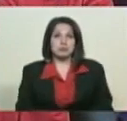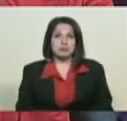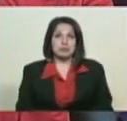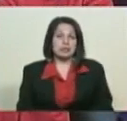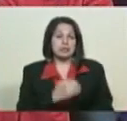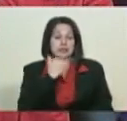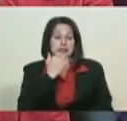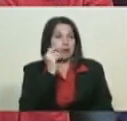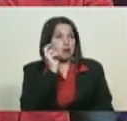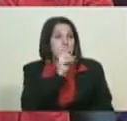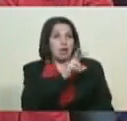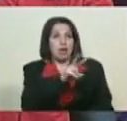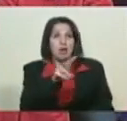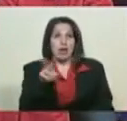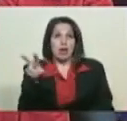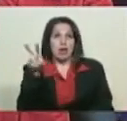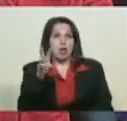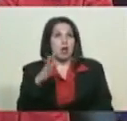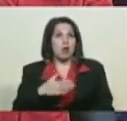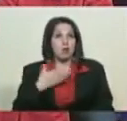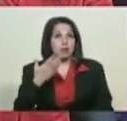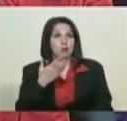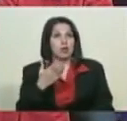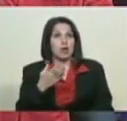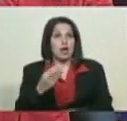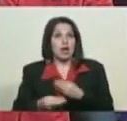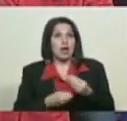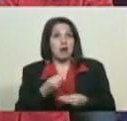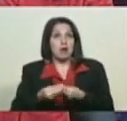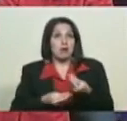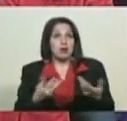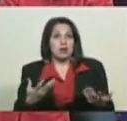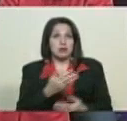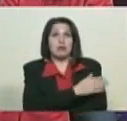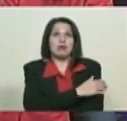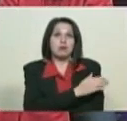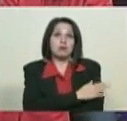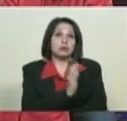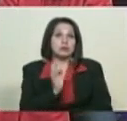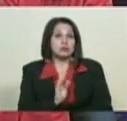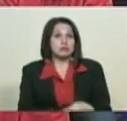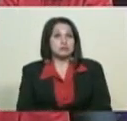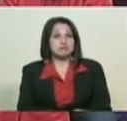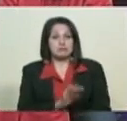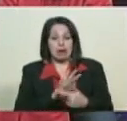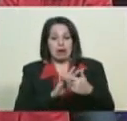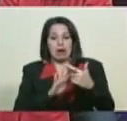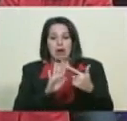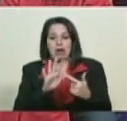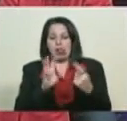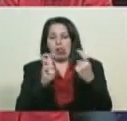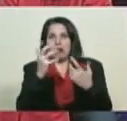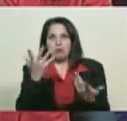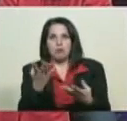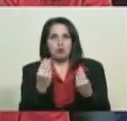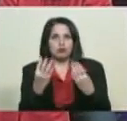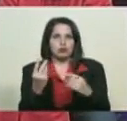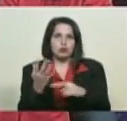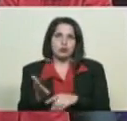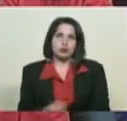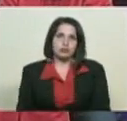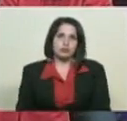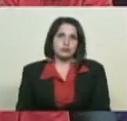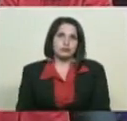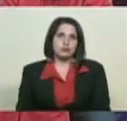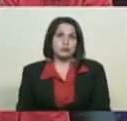que ver es cuántas pudieron haber sacado los de la derecha. Y cuidado que me sobran dedos. Cuidado que me sobran